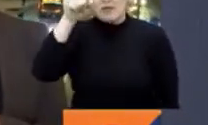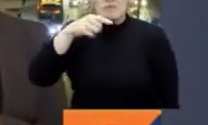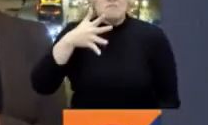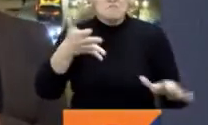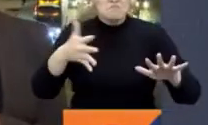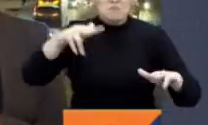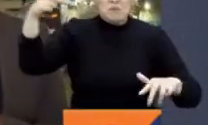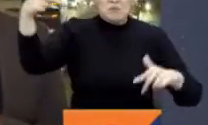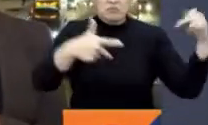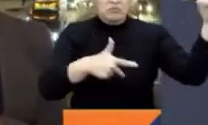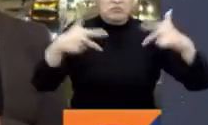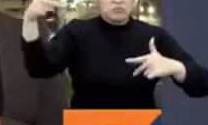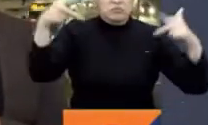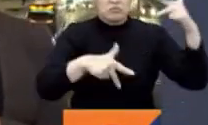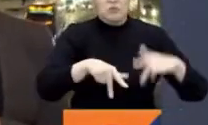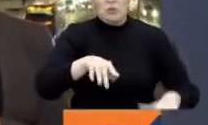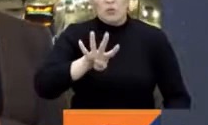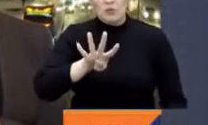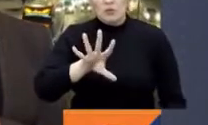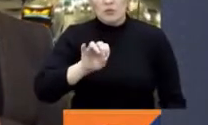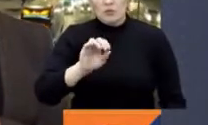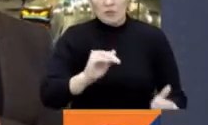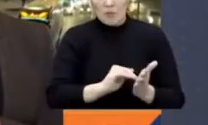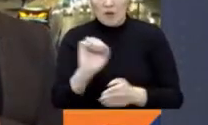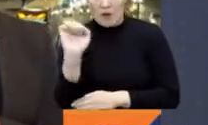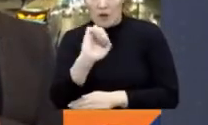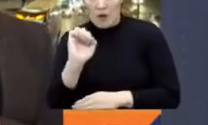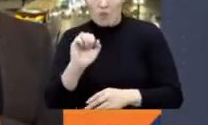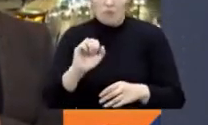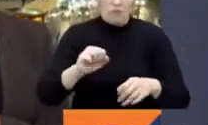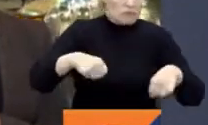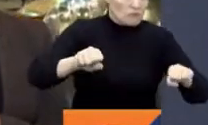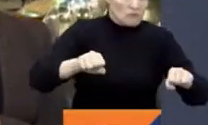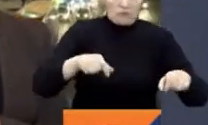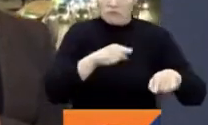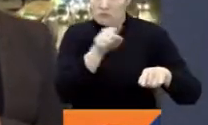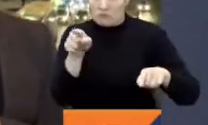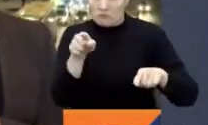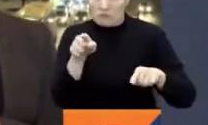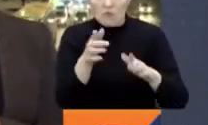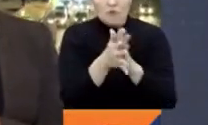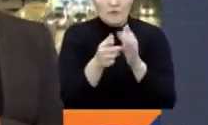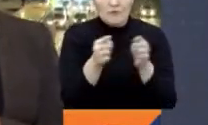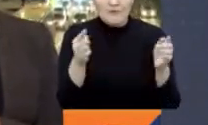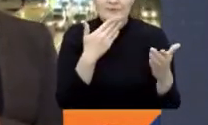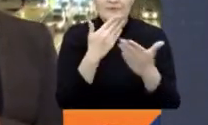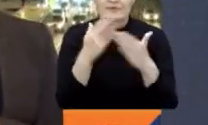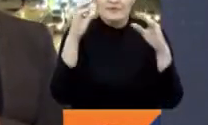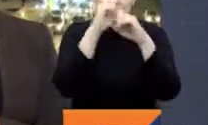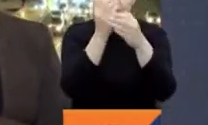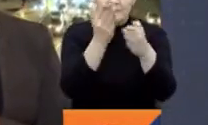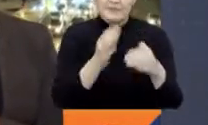de 450 mil vehículos. ¿Alguna novedad, Ismael Tobón? Buenas noches.